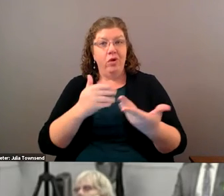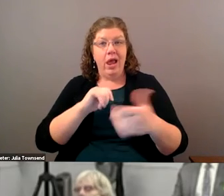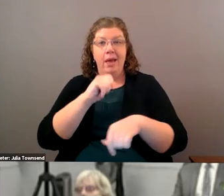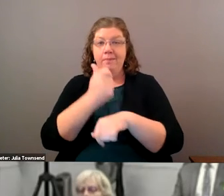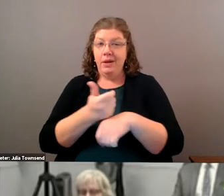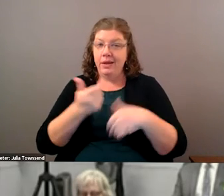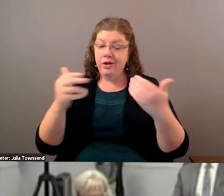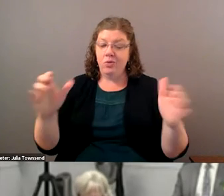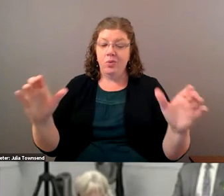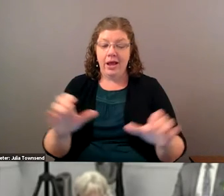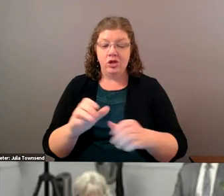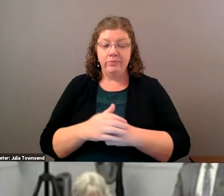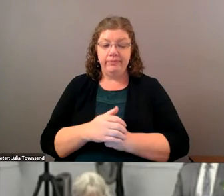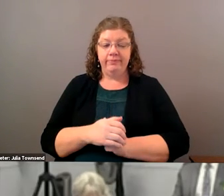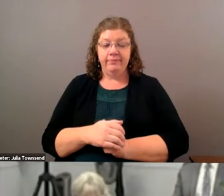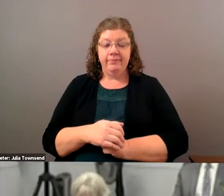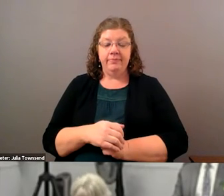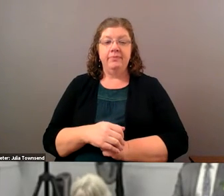Gracias, doctor Vecchio.